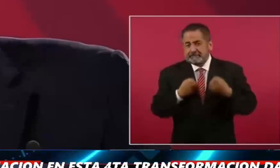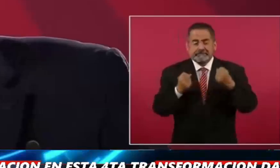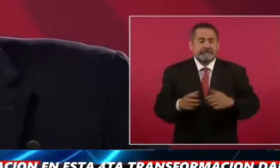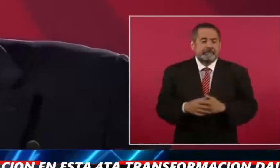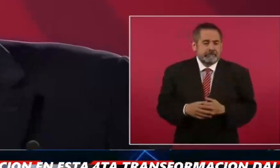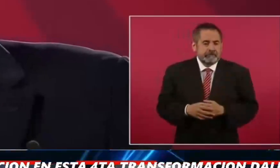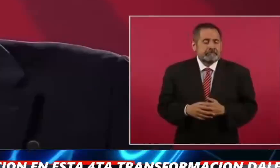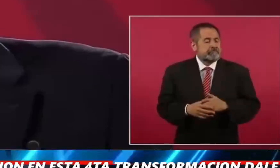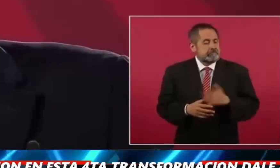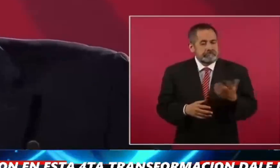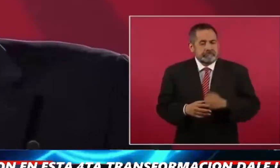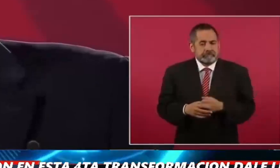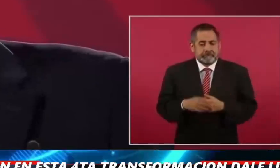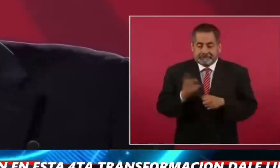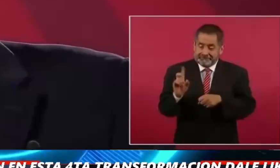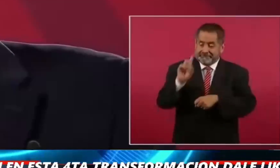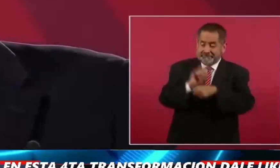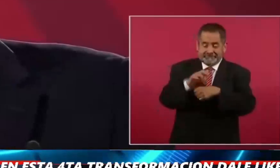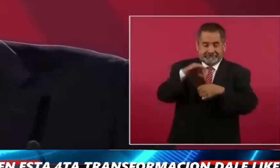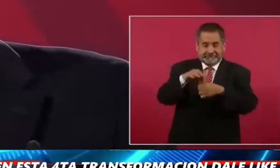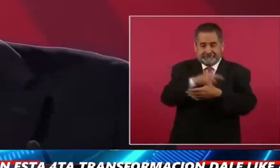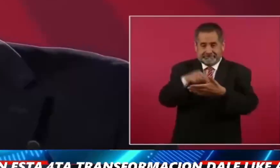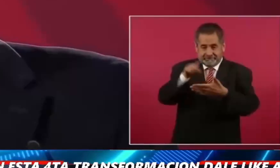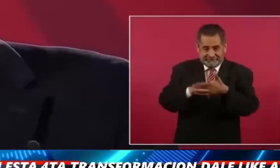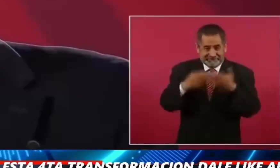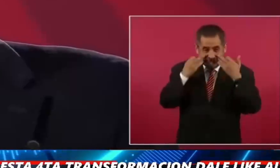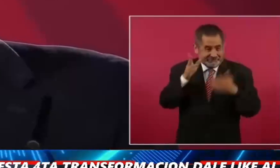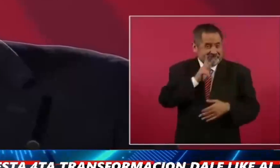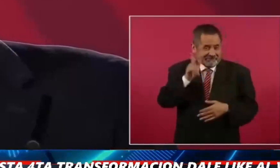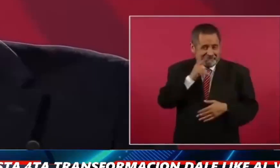y todavía el día de la elección hay constancia,